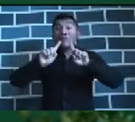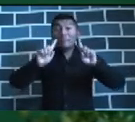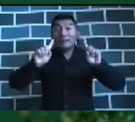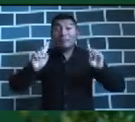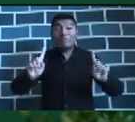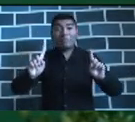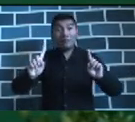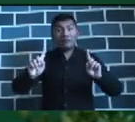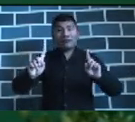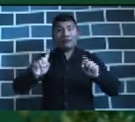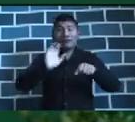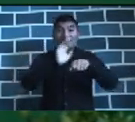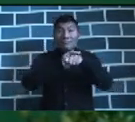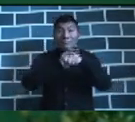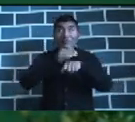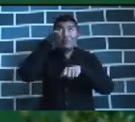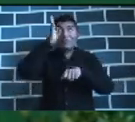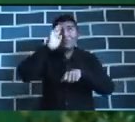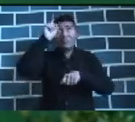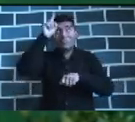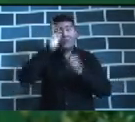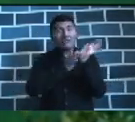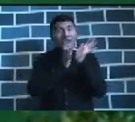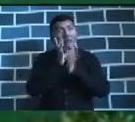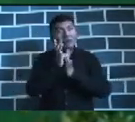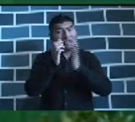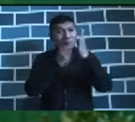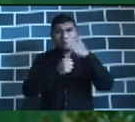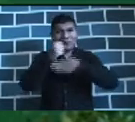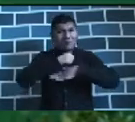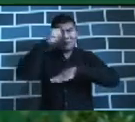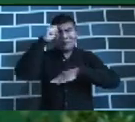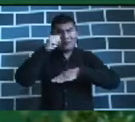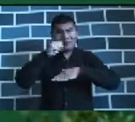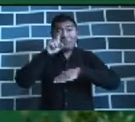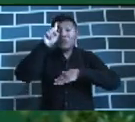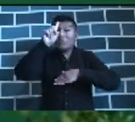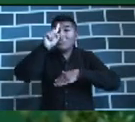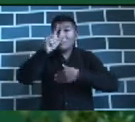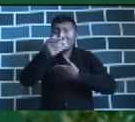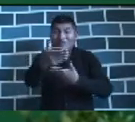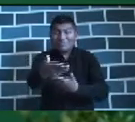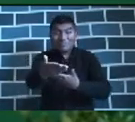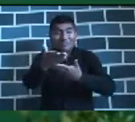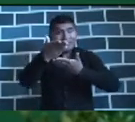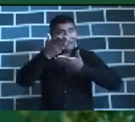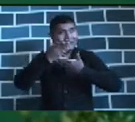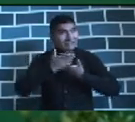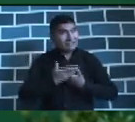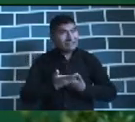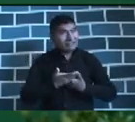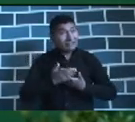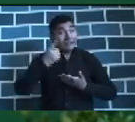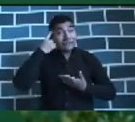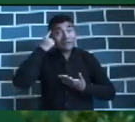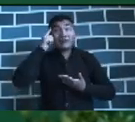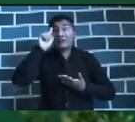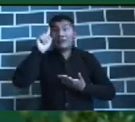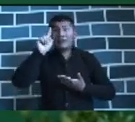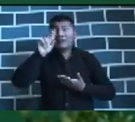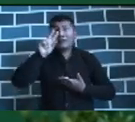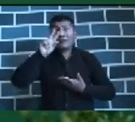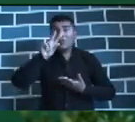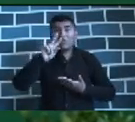las exigencias de jesús son muy superiores porque son una invitación a no